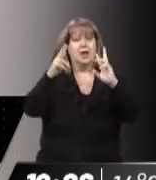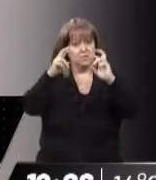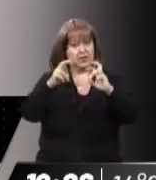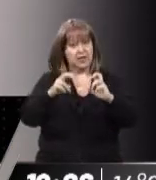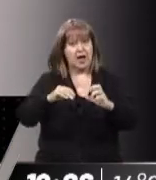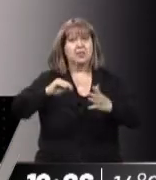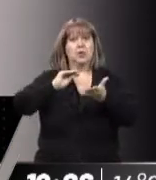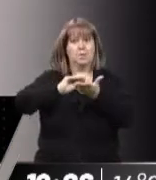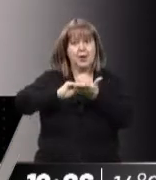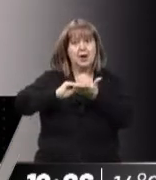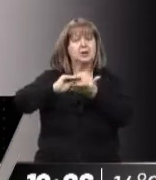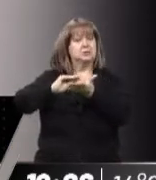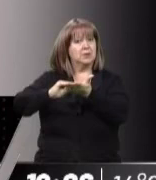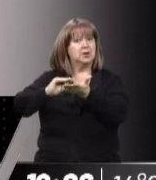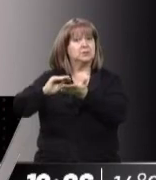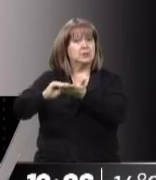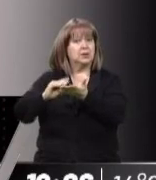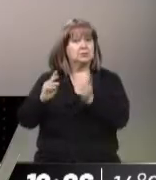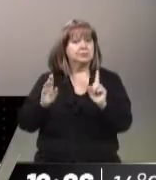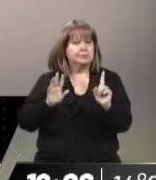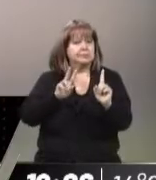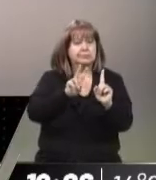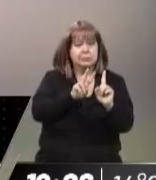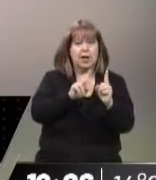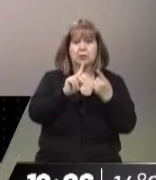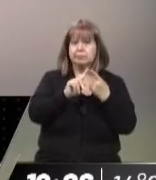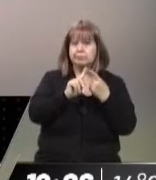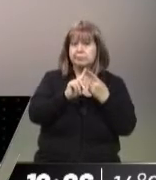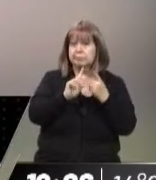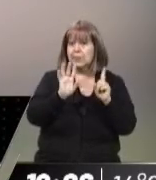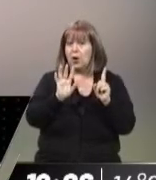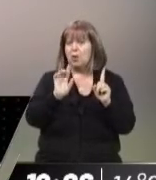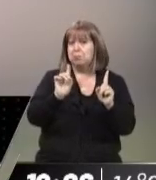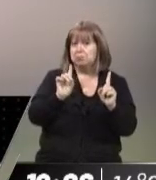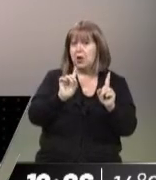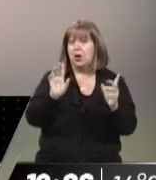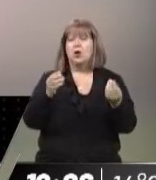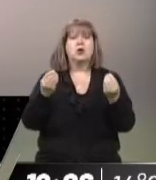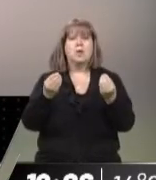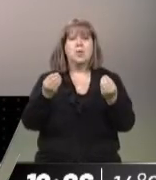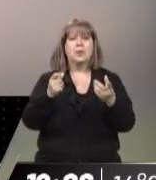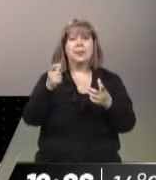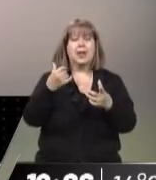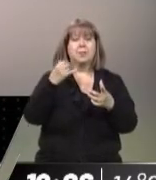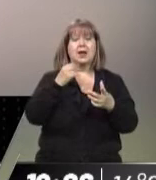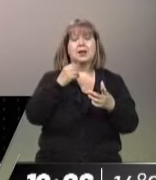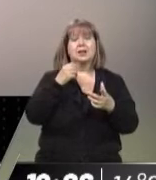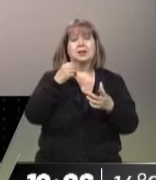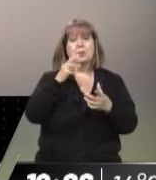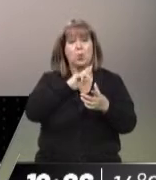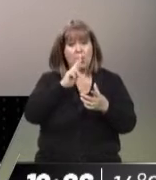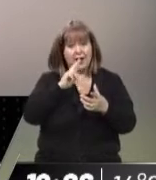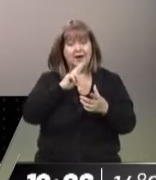y justamente está puesto los ojos y sobre todo en este teléfono, ¿no? Que esto es la única información que se conoce después